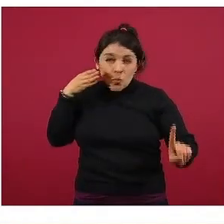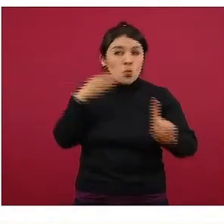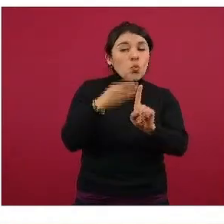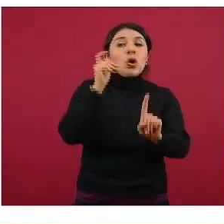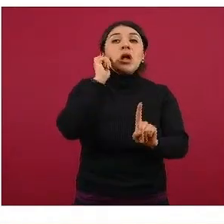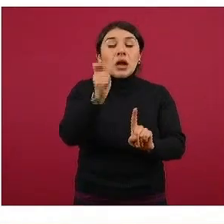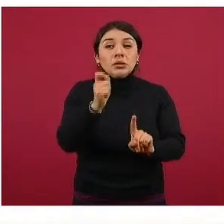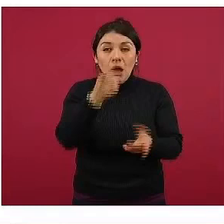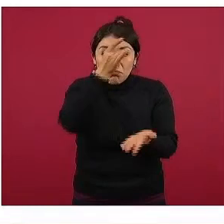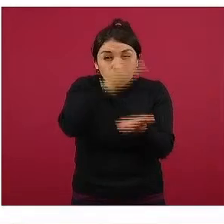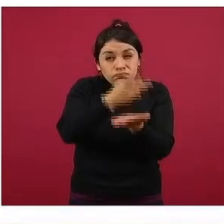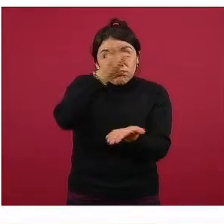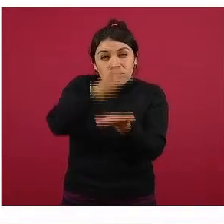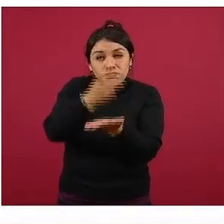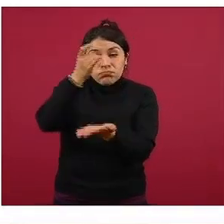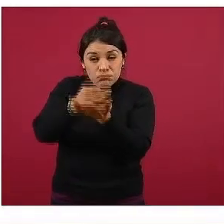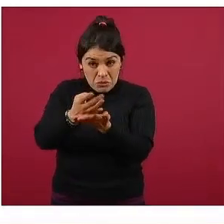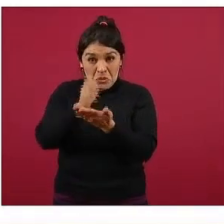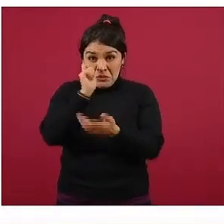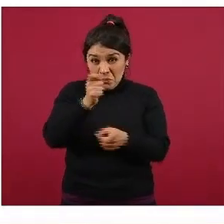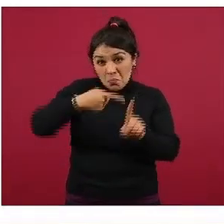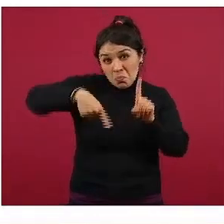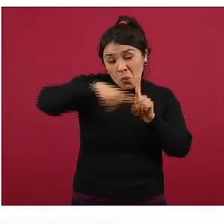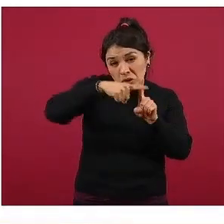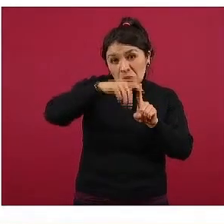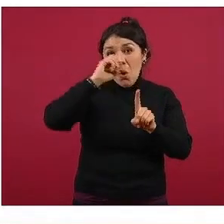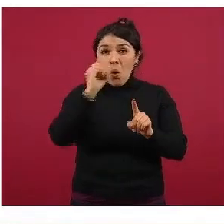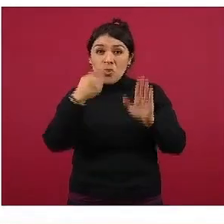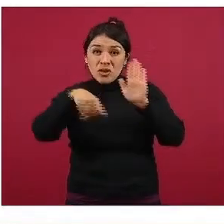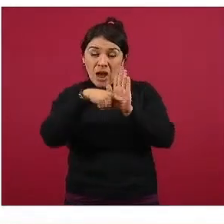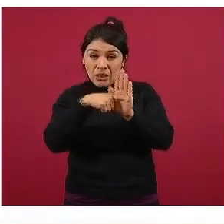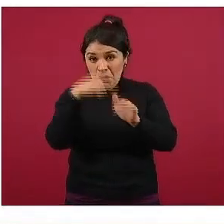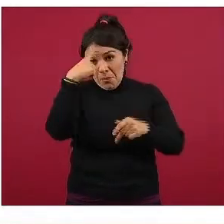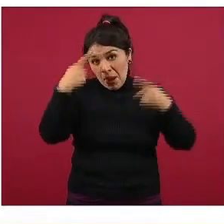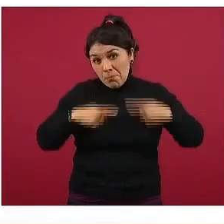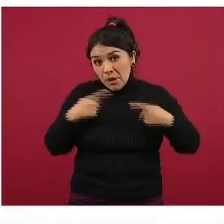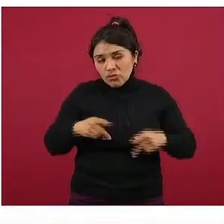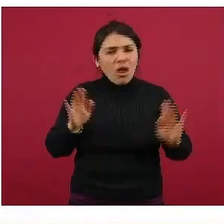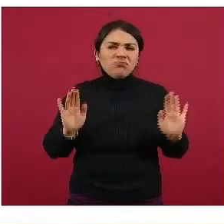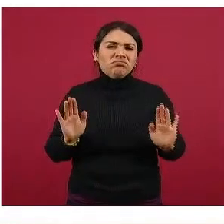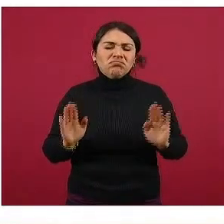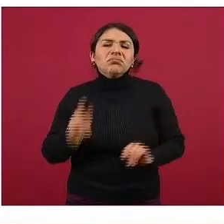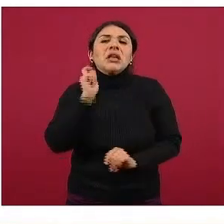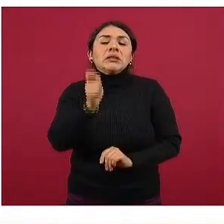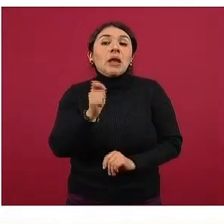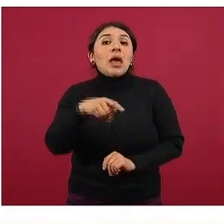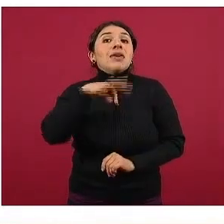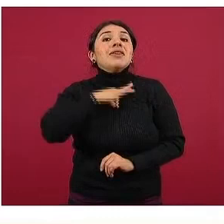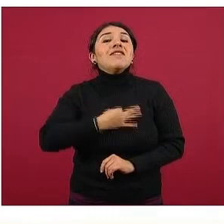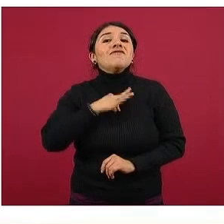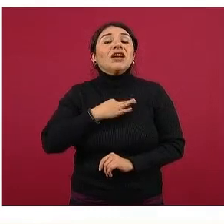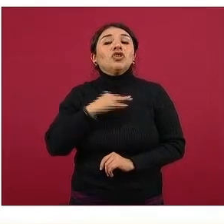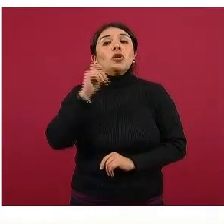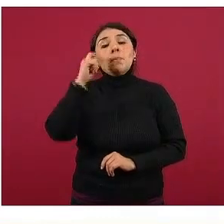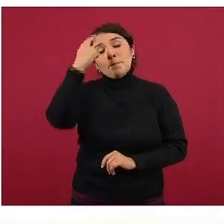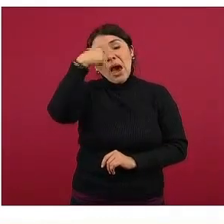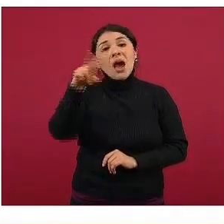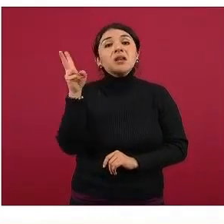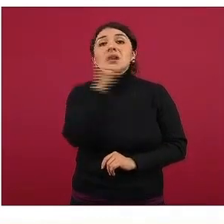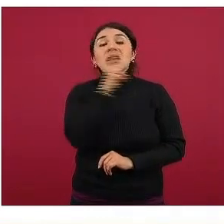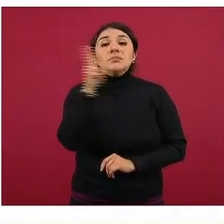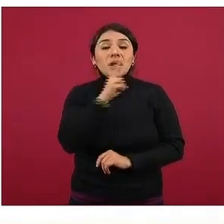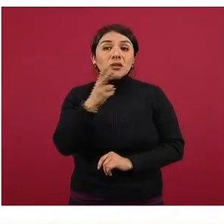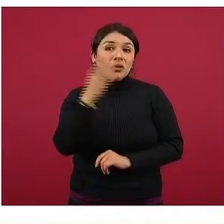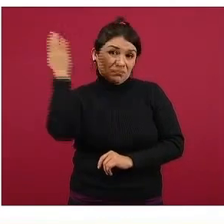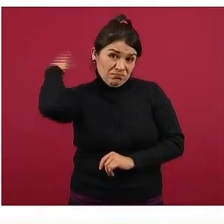de identificar la confirmación o no confirmación de los casos. Son casos de infección respiratoria aguda grave